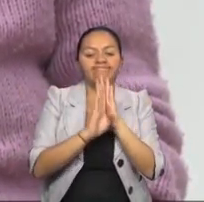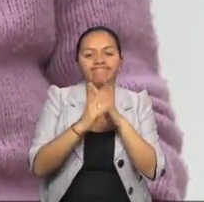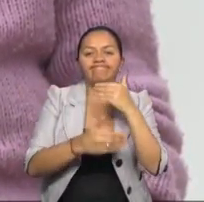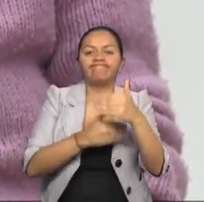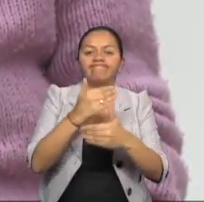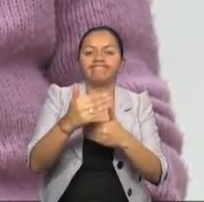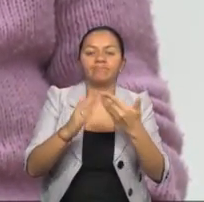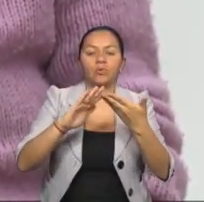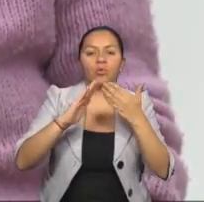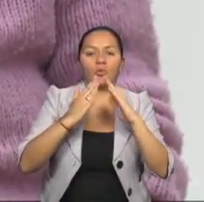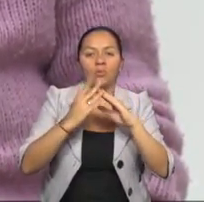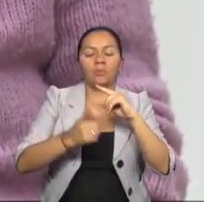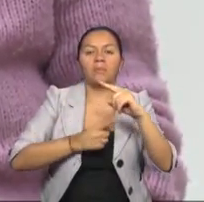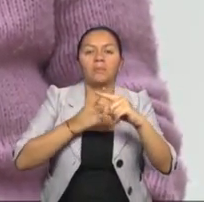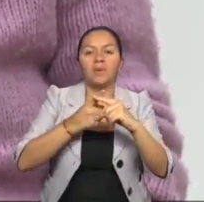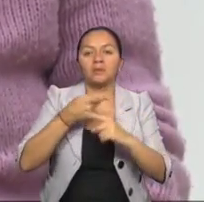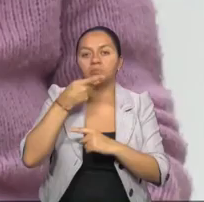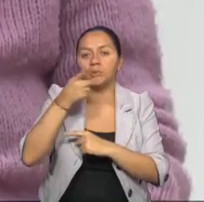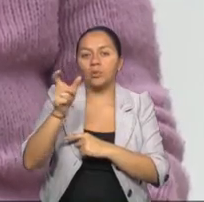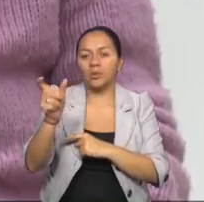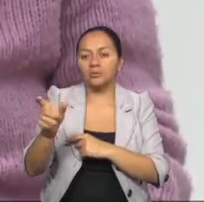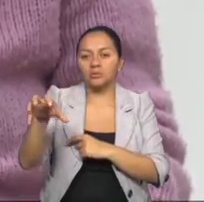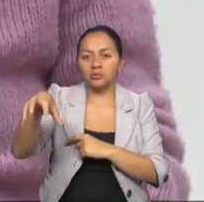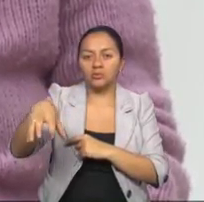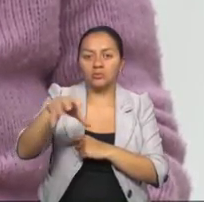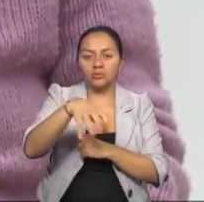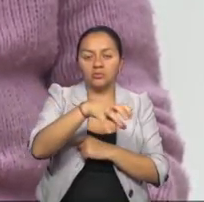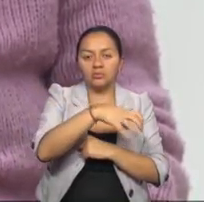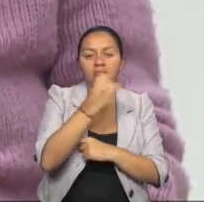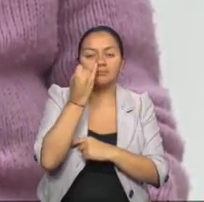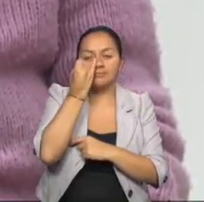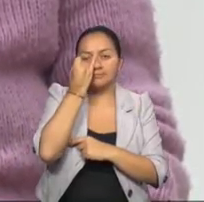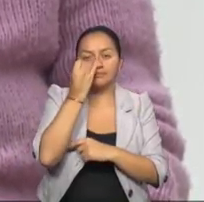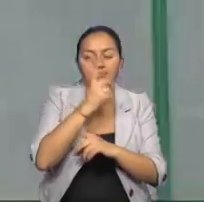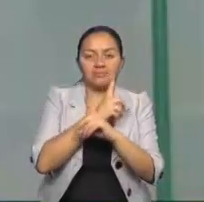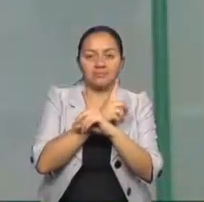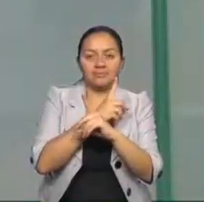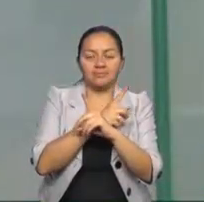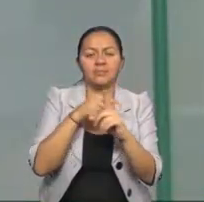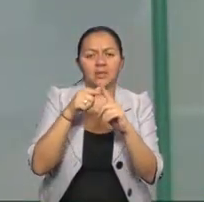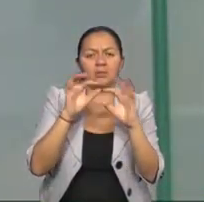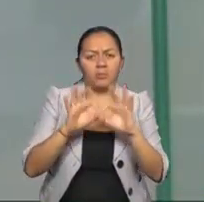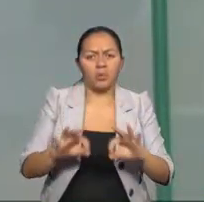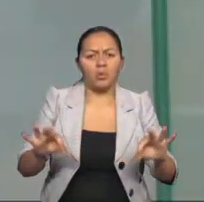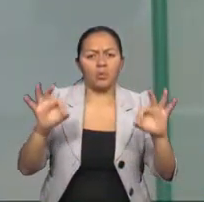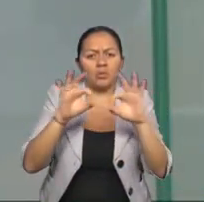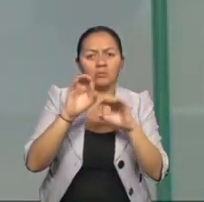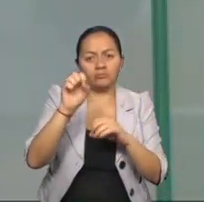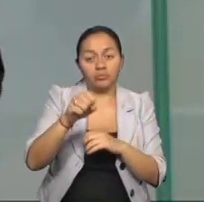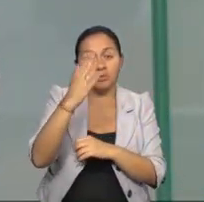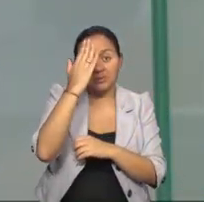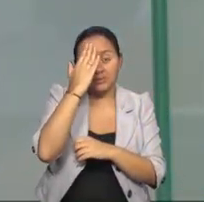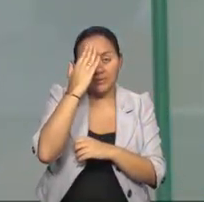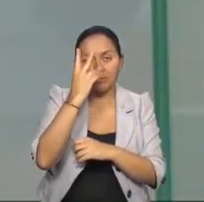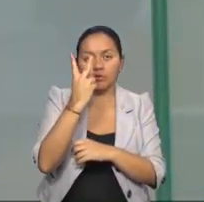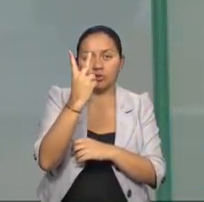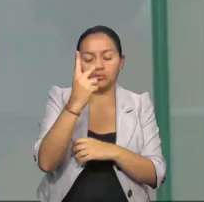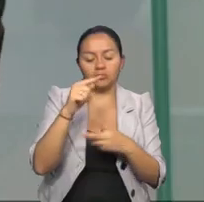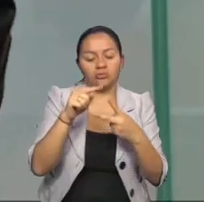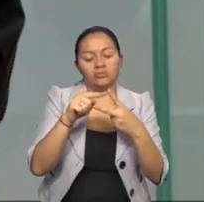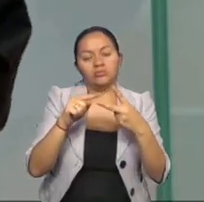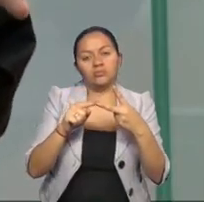y la población indígena con discapacidad qué importante flavio es cuando nosotros vamos viendo dos contextos